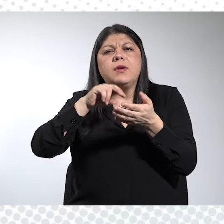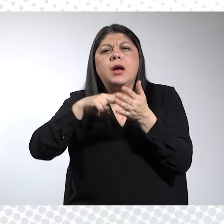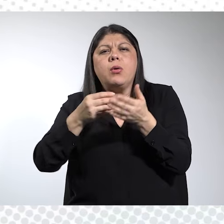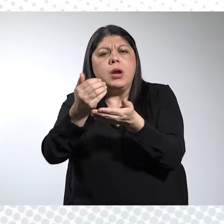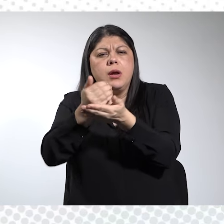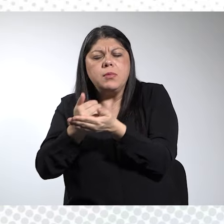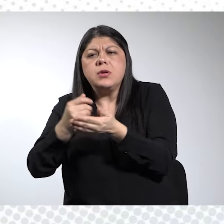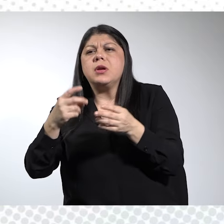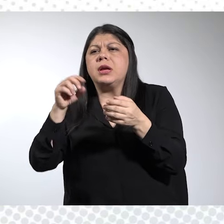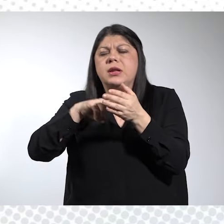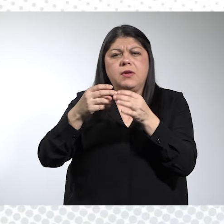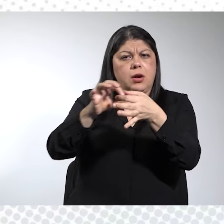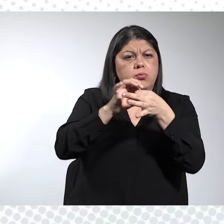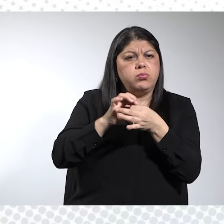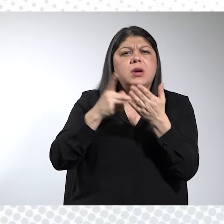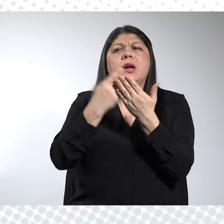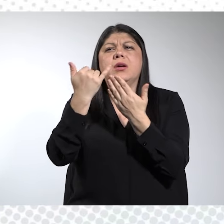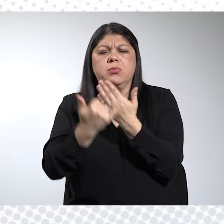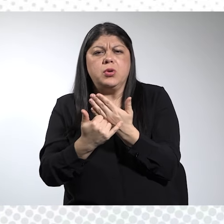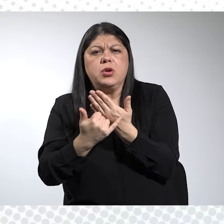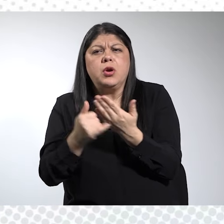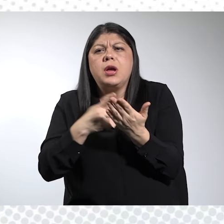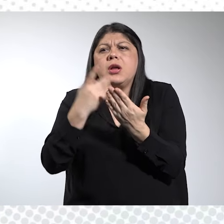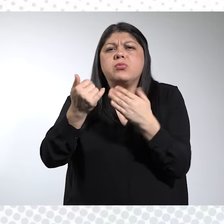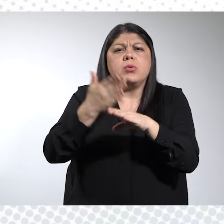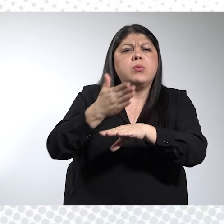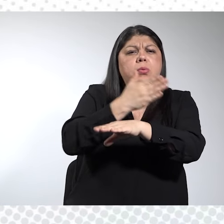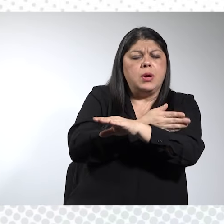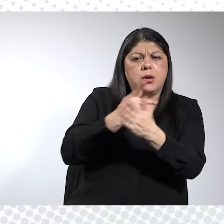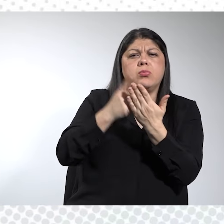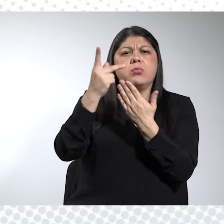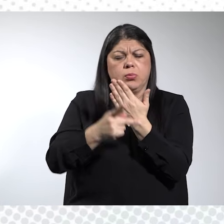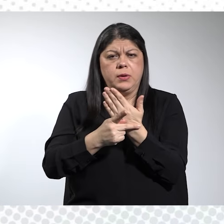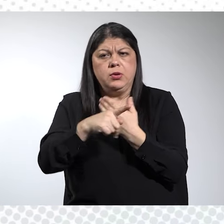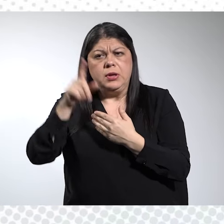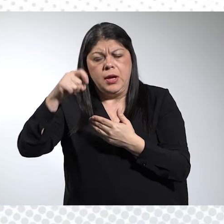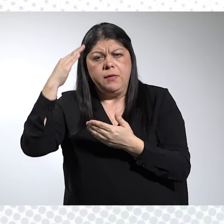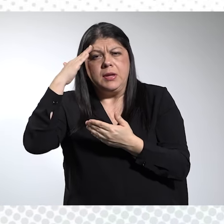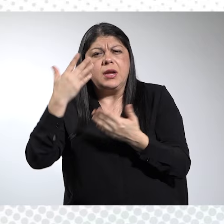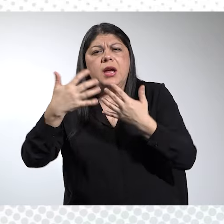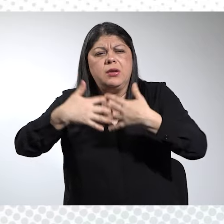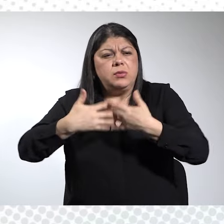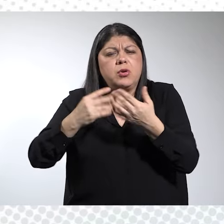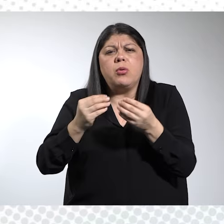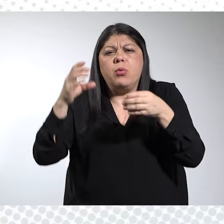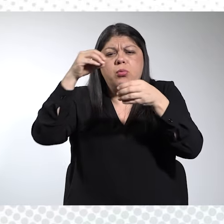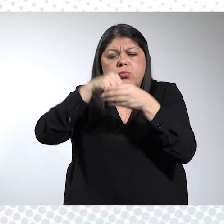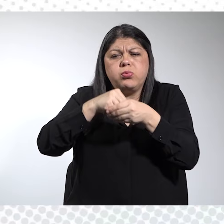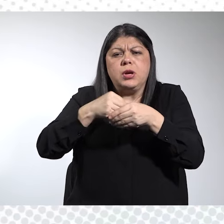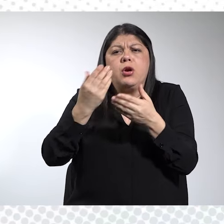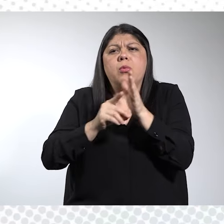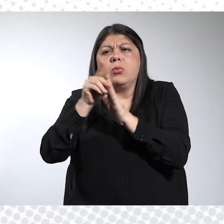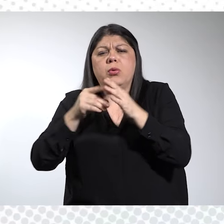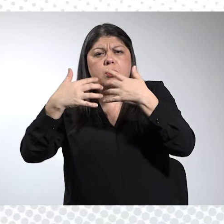una inversión, qué es una relación, qué es un proyecto, qué es una prefactibilidad, una factibilidad del proyecto, qué es una empresa, cómo se forma y